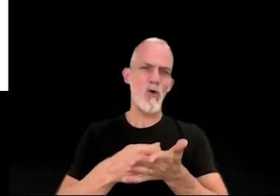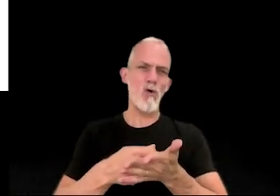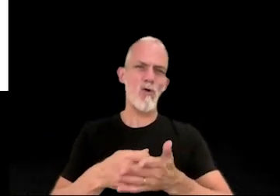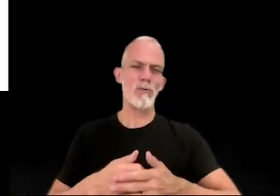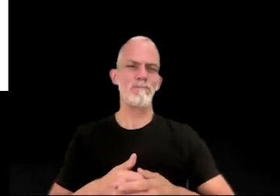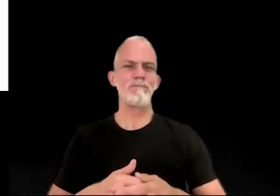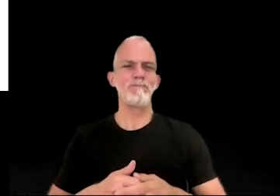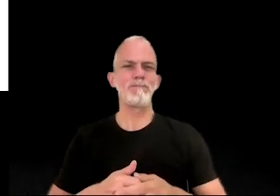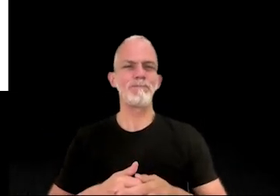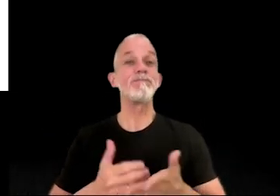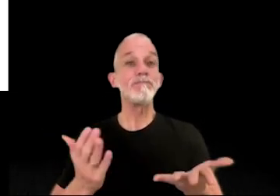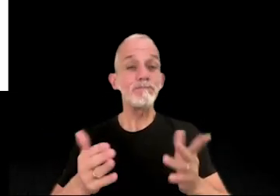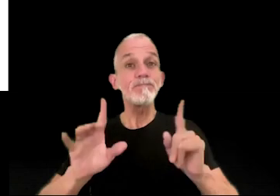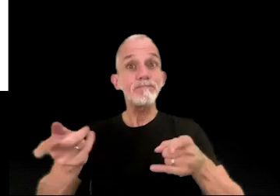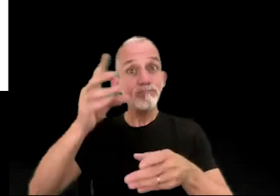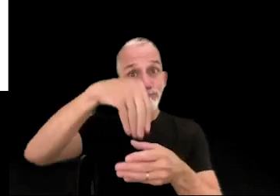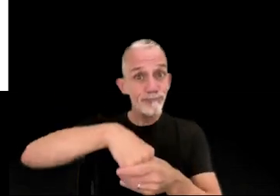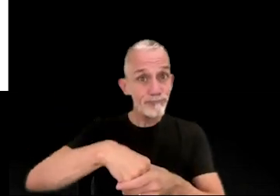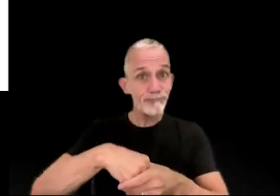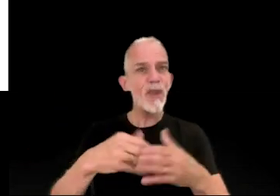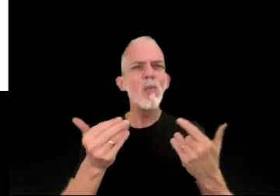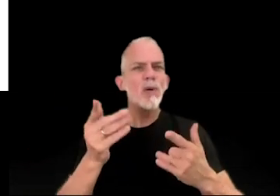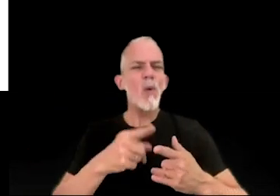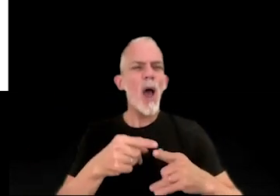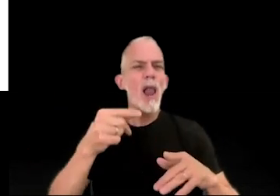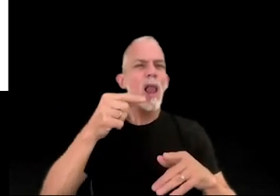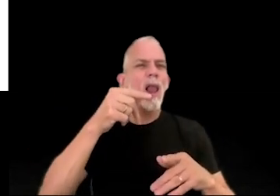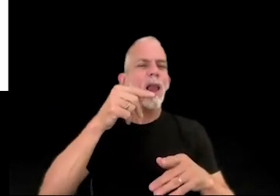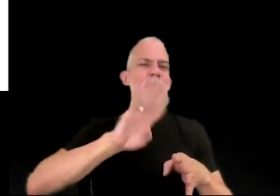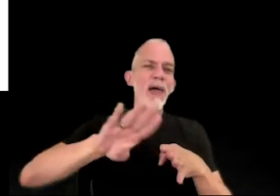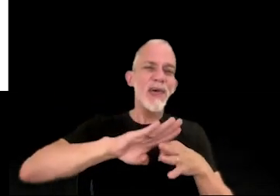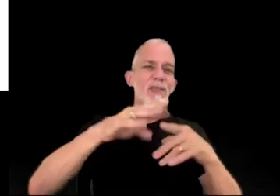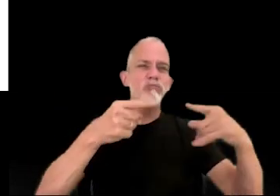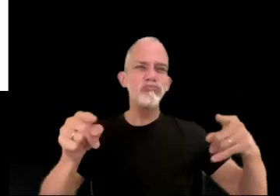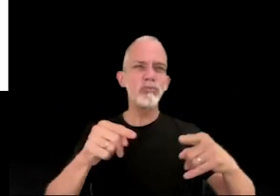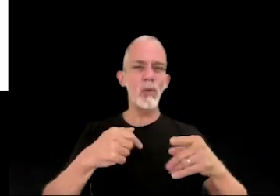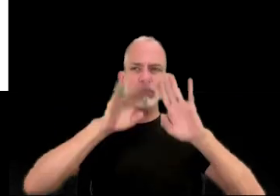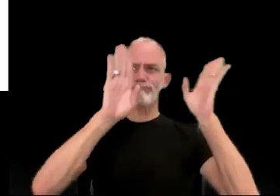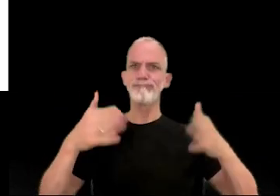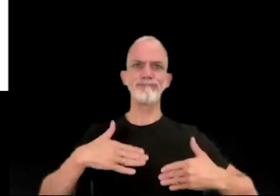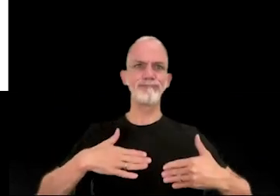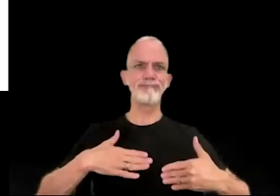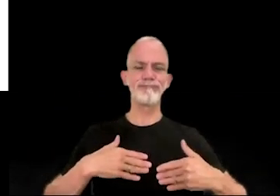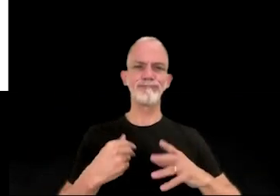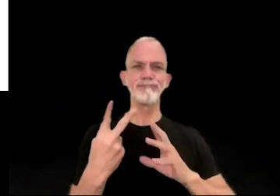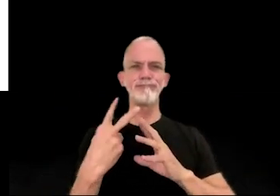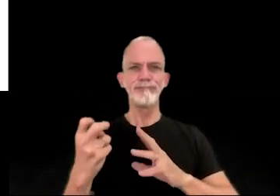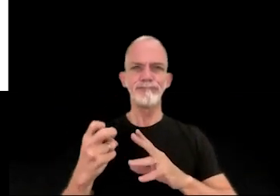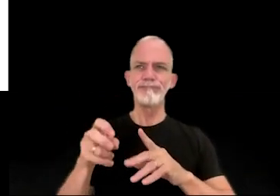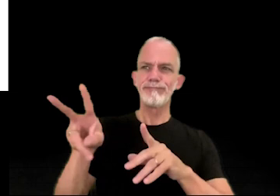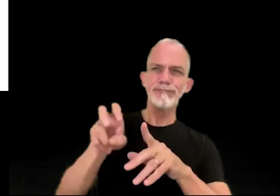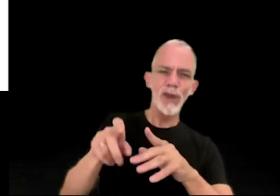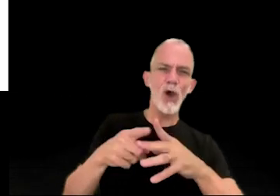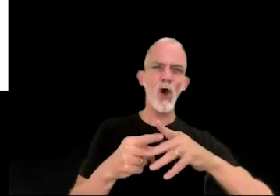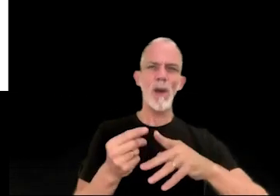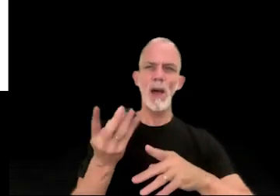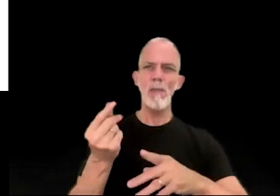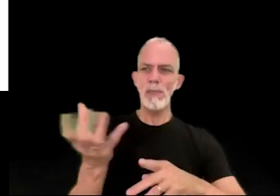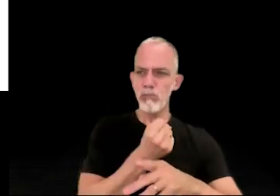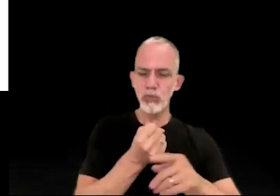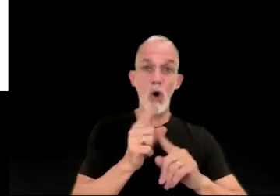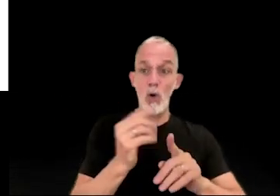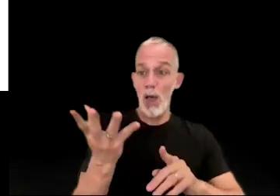También pueden estar incluidas obligaciones de agentes de retención y percepción, tanto los que no fueron retenidas como las que